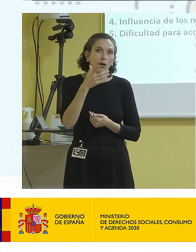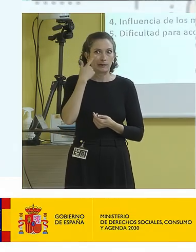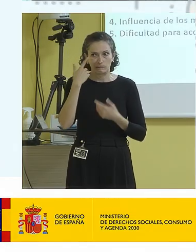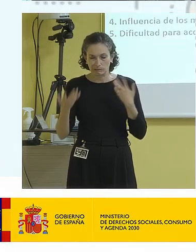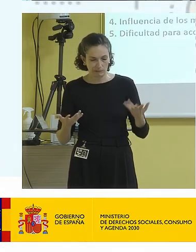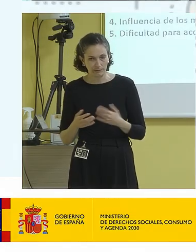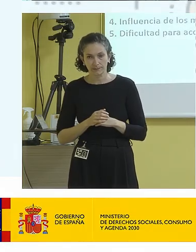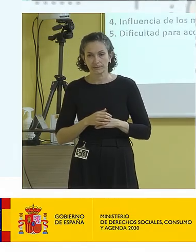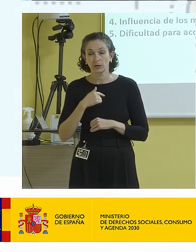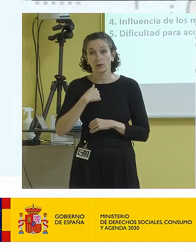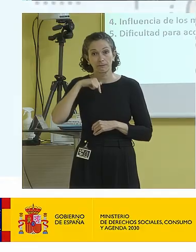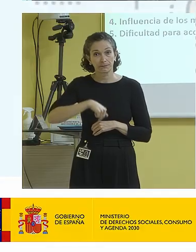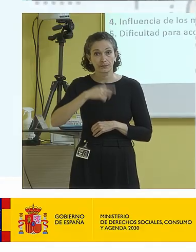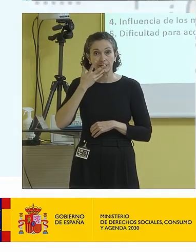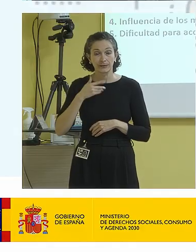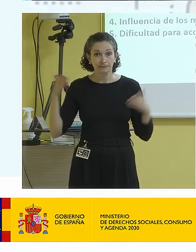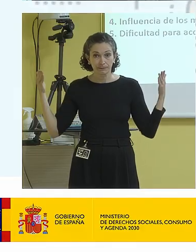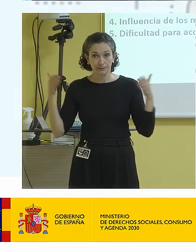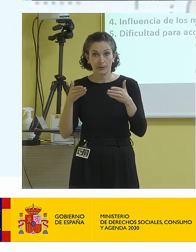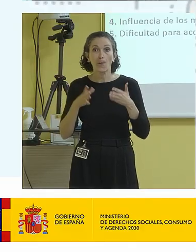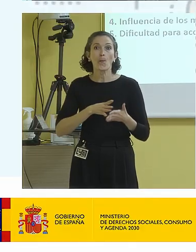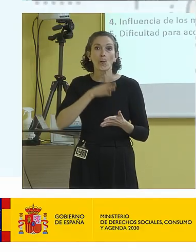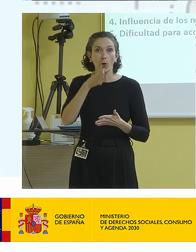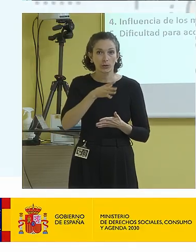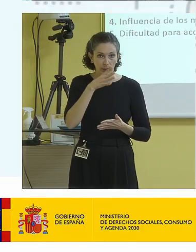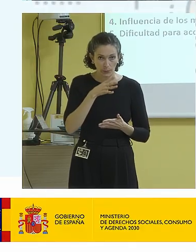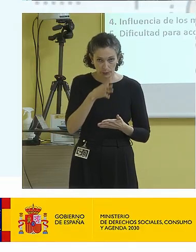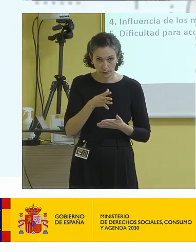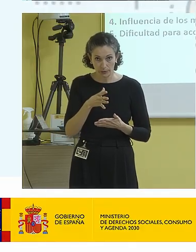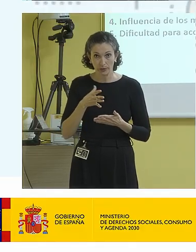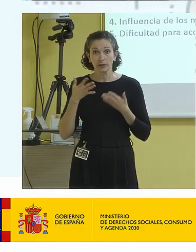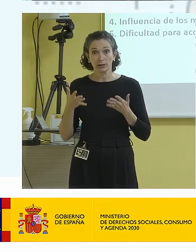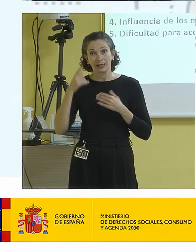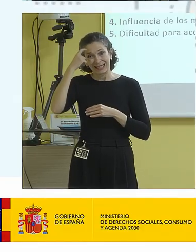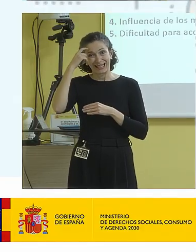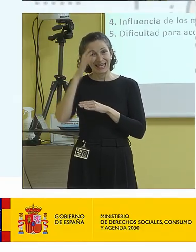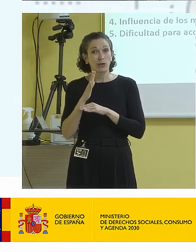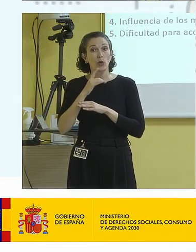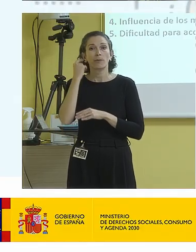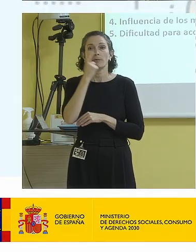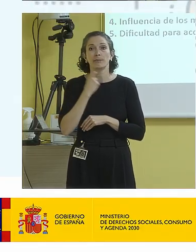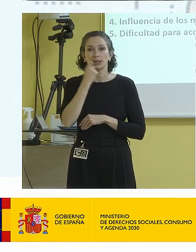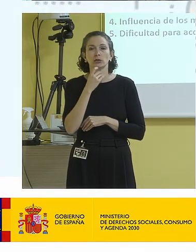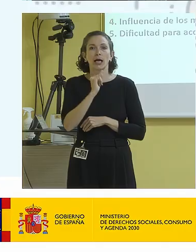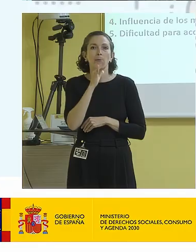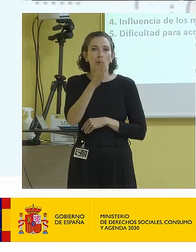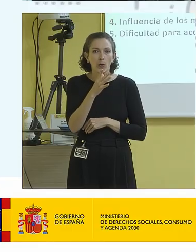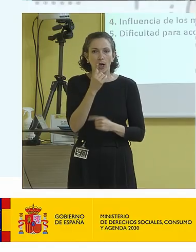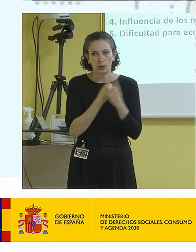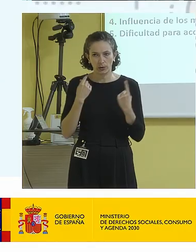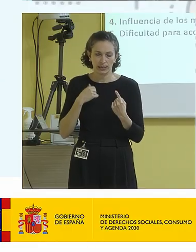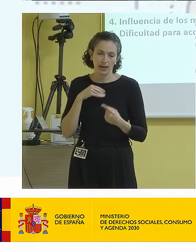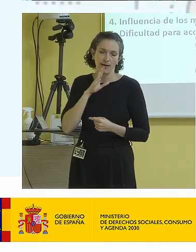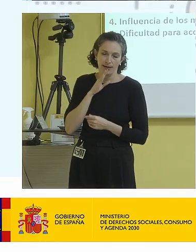Yo he preferido centrarme en las causas, ¿vale? ¿Por qué tenemos neuromitos? Algunas ya han salido,